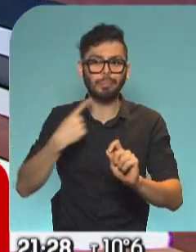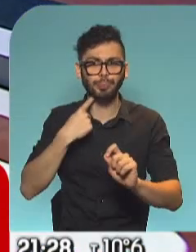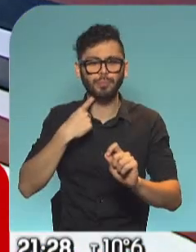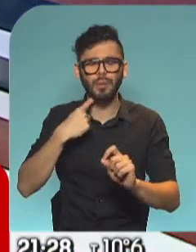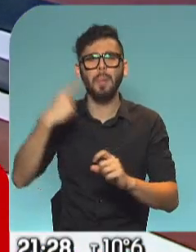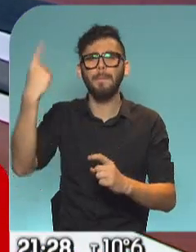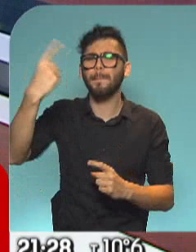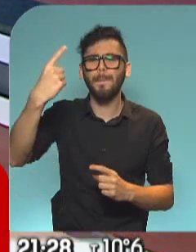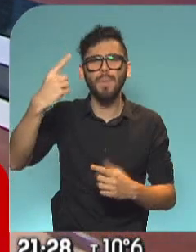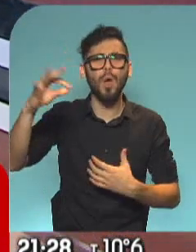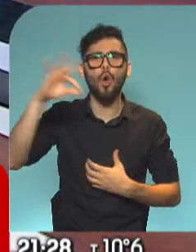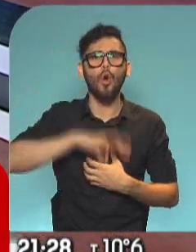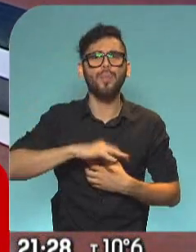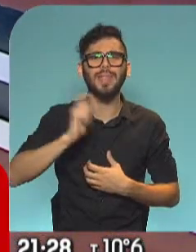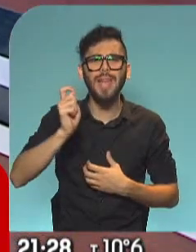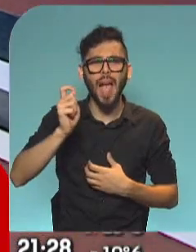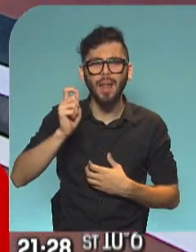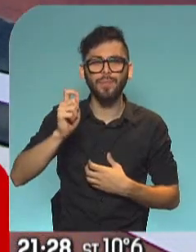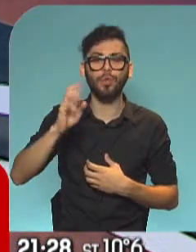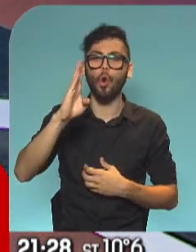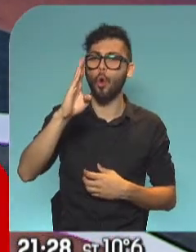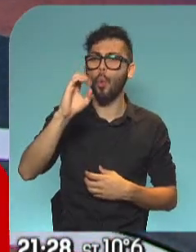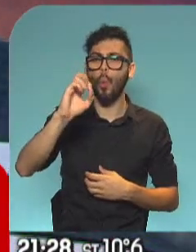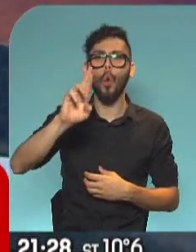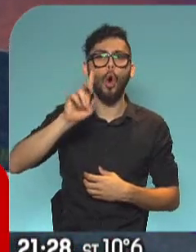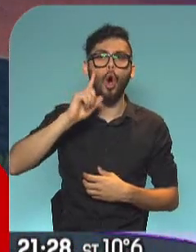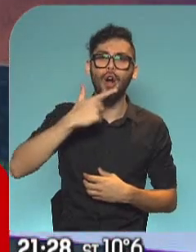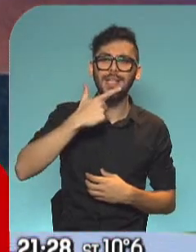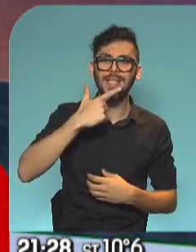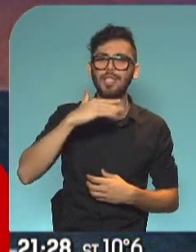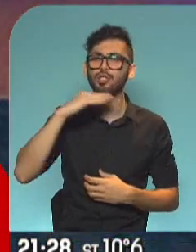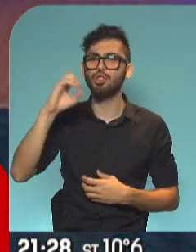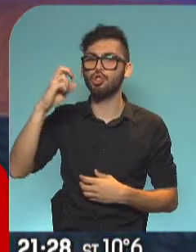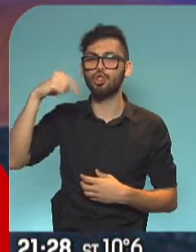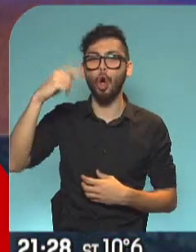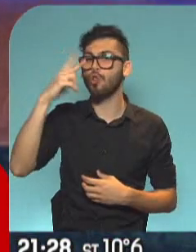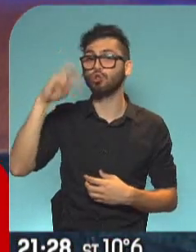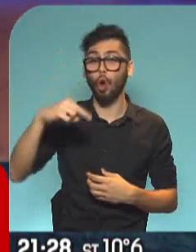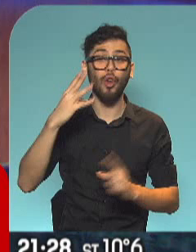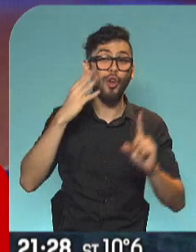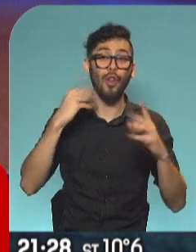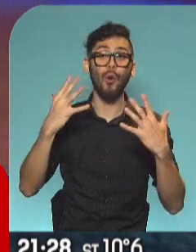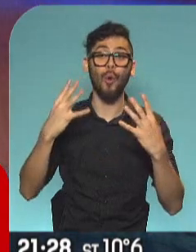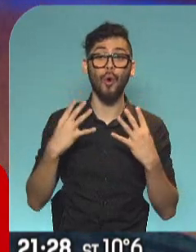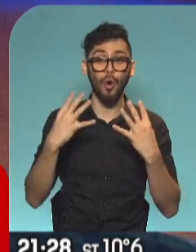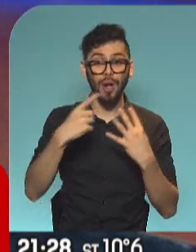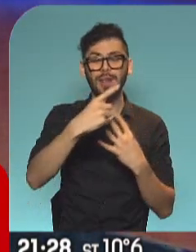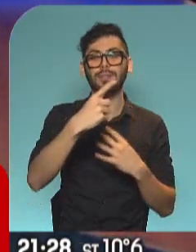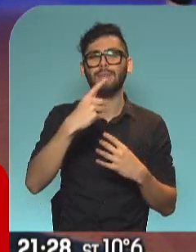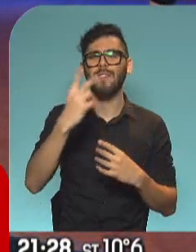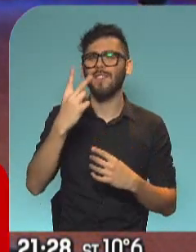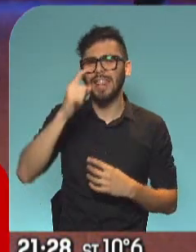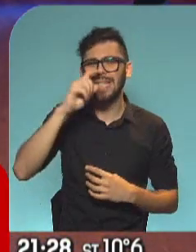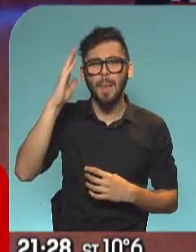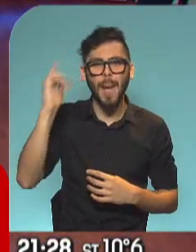por el primer caso. En este caso fue el de Boris Johnson en Reino Unido, que fue el 27 de marzo el que se detectó que